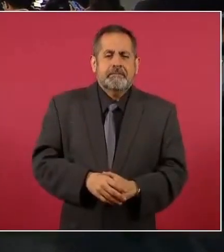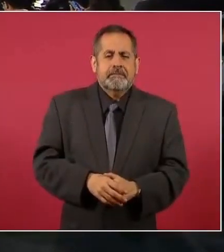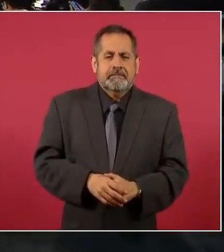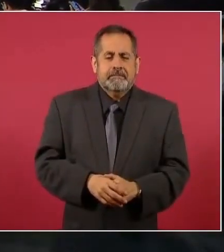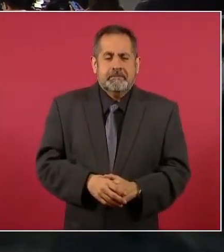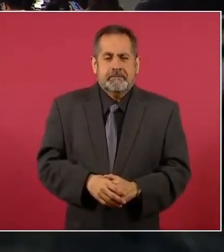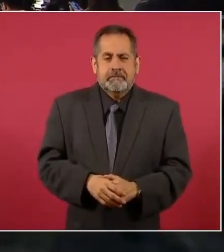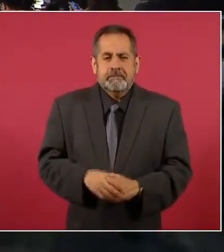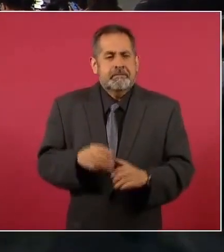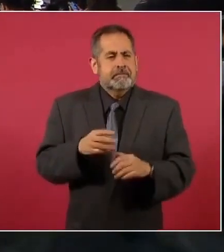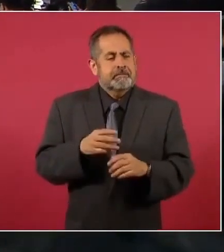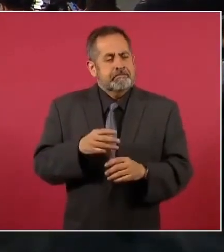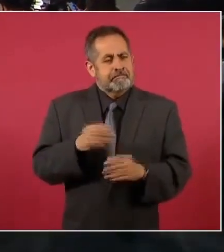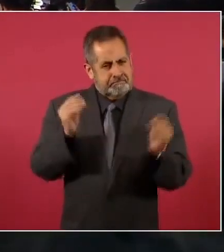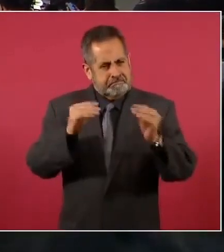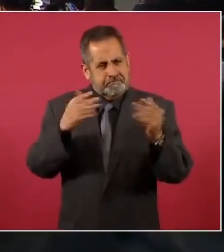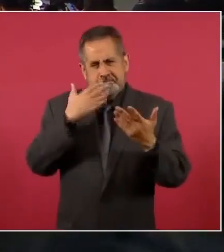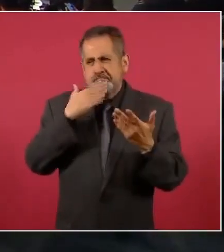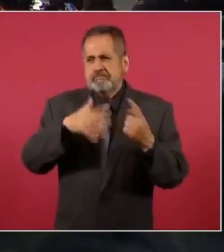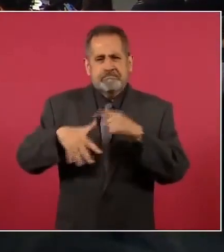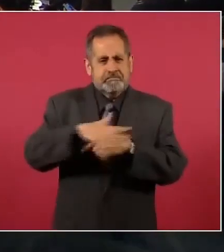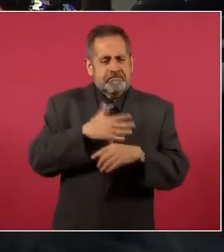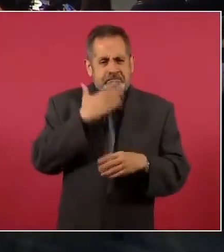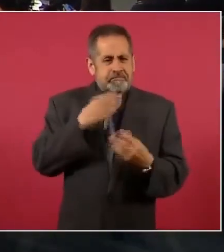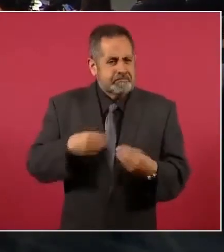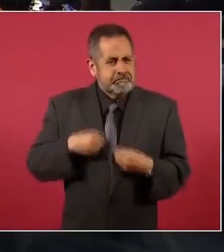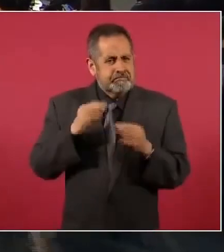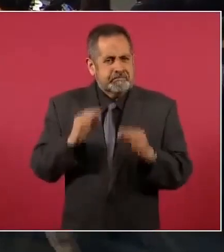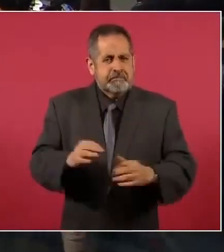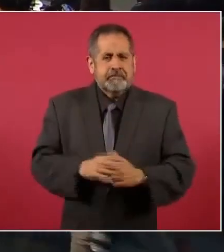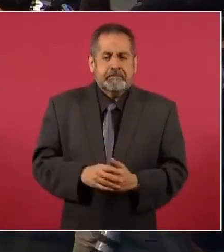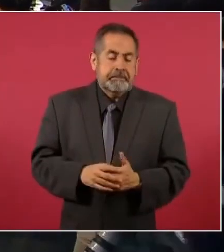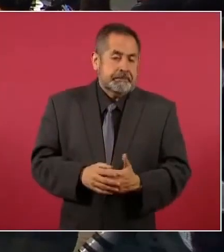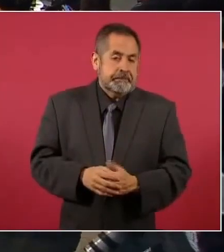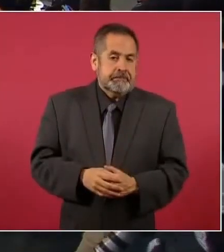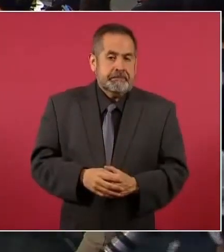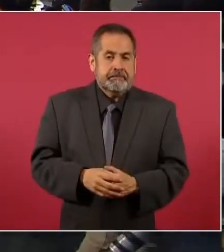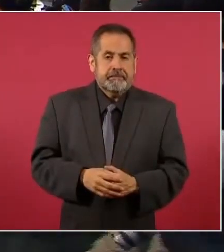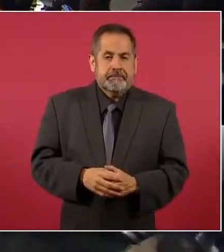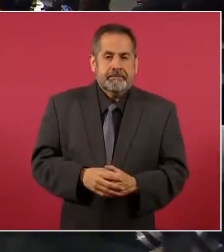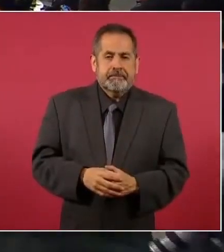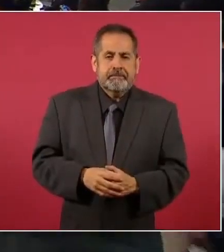porque es muy sano para la vida pública. Es que antes